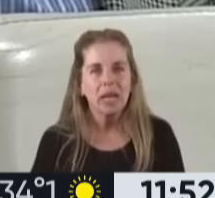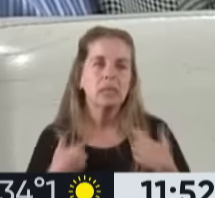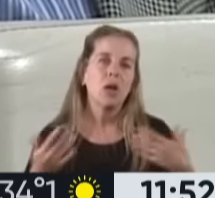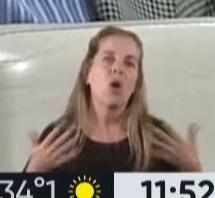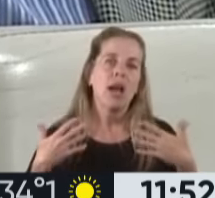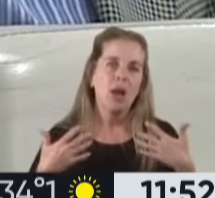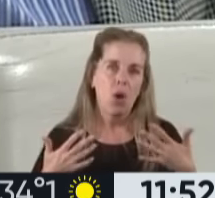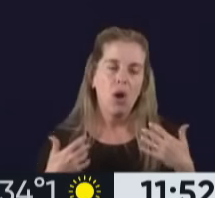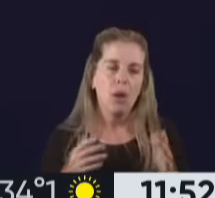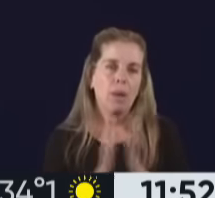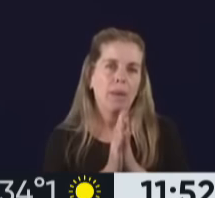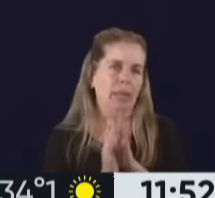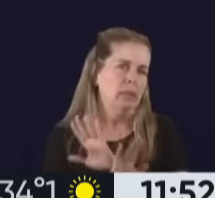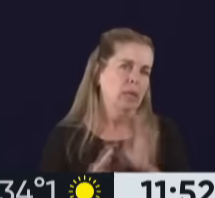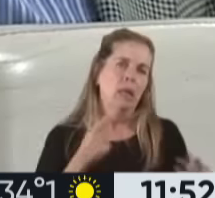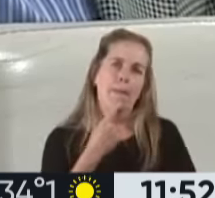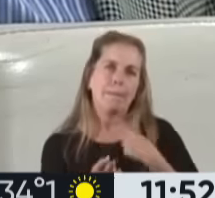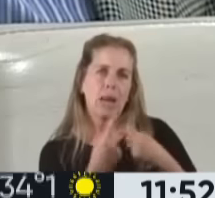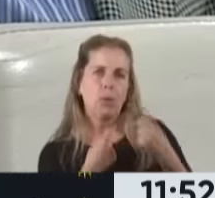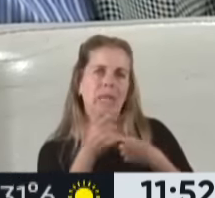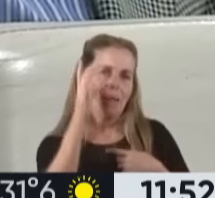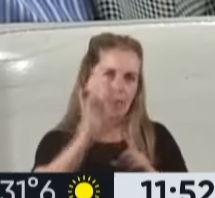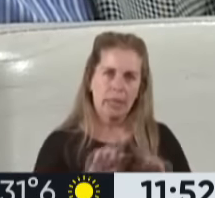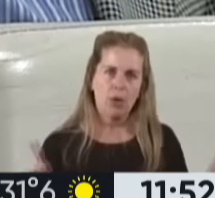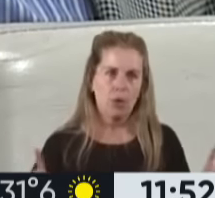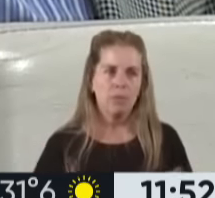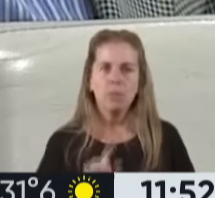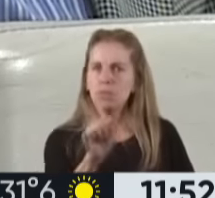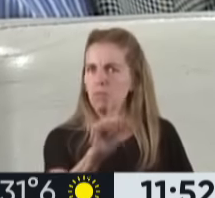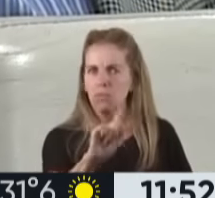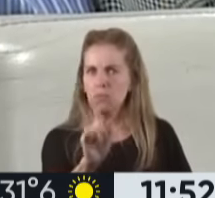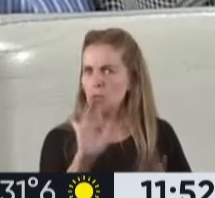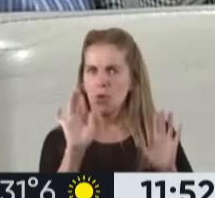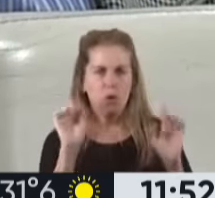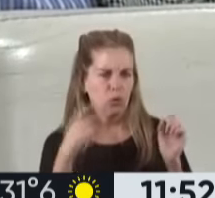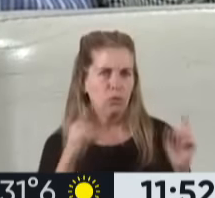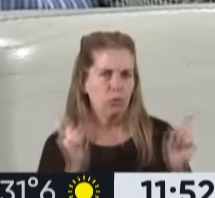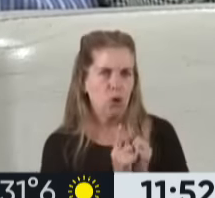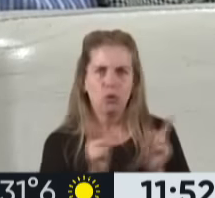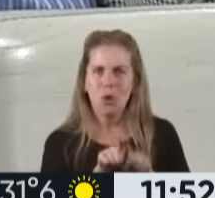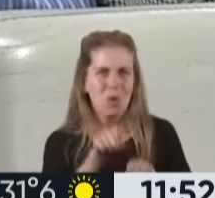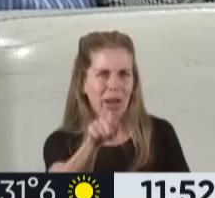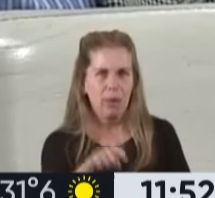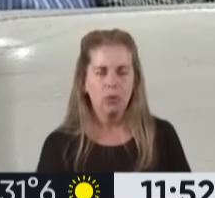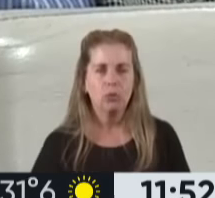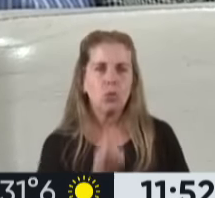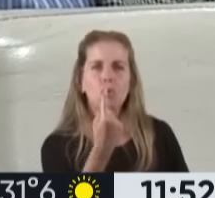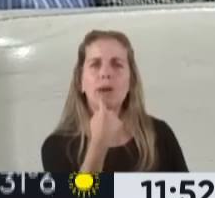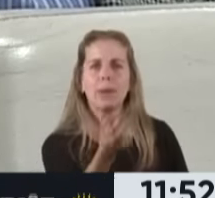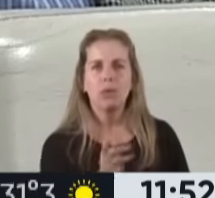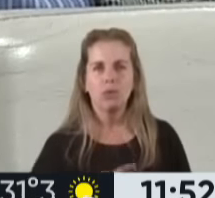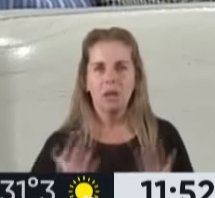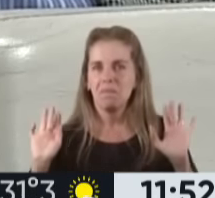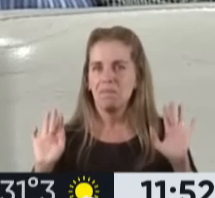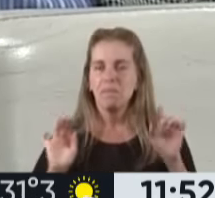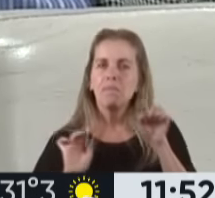Y vos me haces preguntas que después tengo que responderte 15 minutos. Te pido, voy a acudir a tu poder de síntesis. Cortito, te hago una nada más.